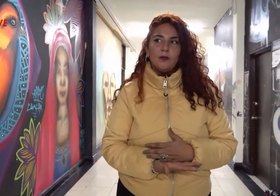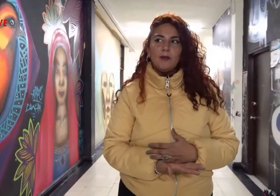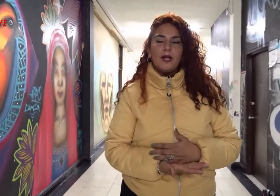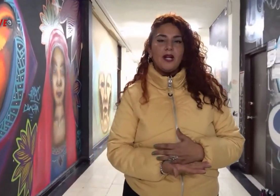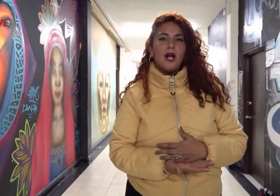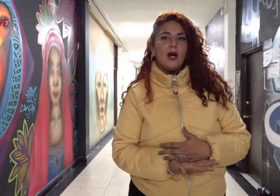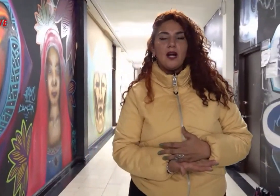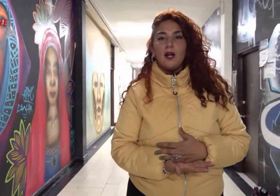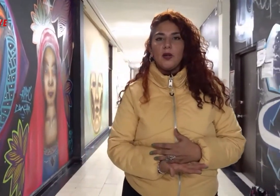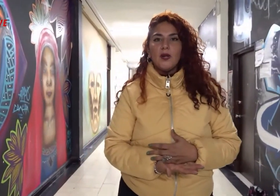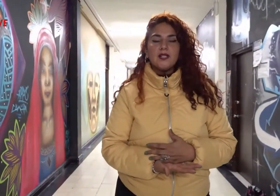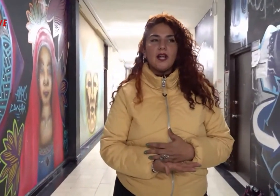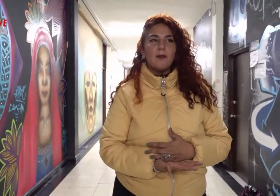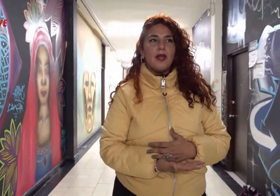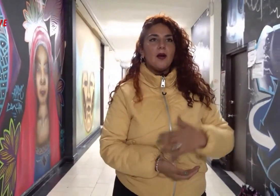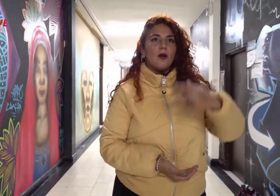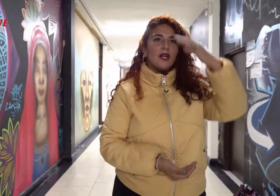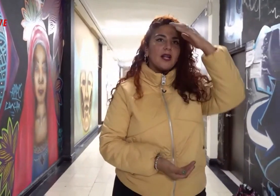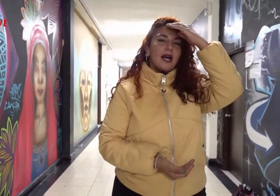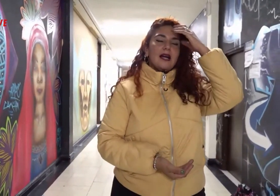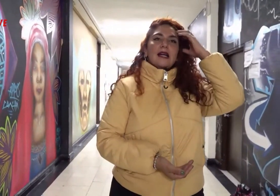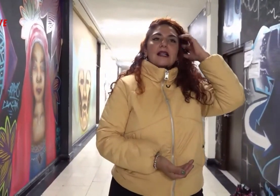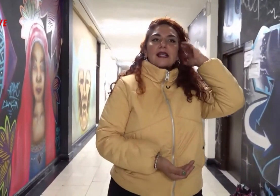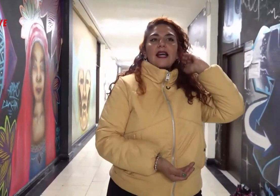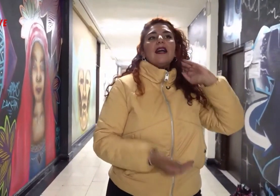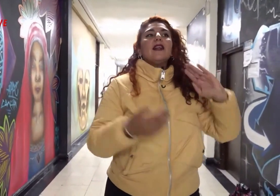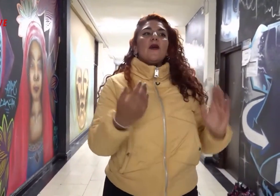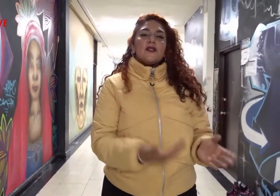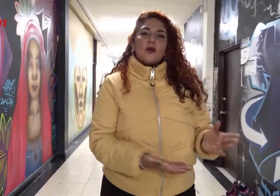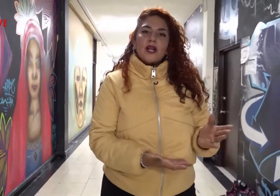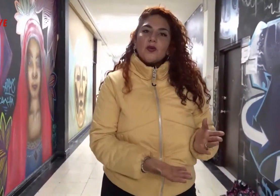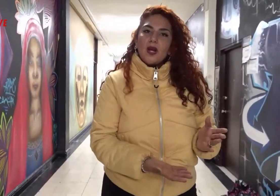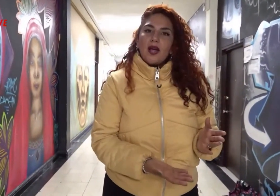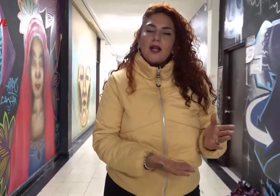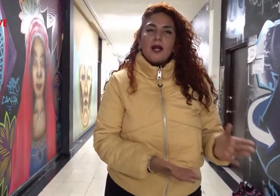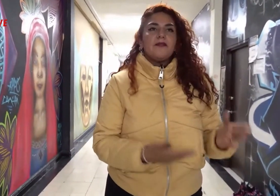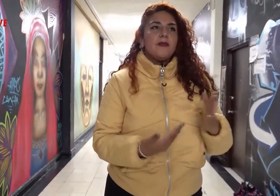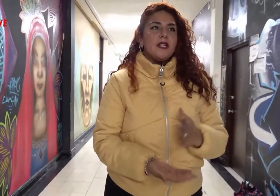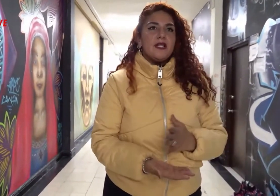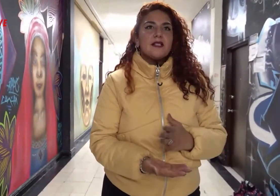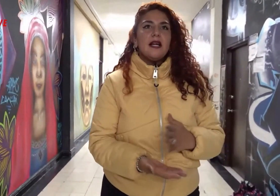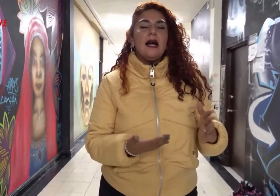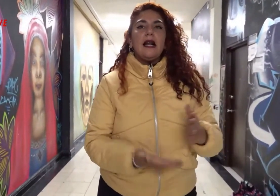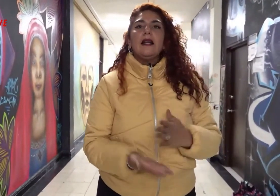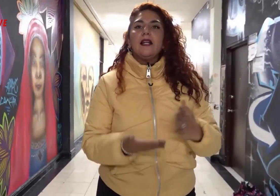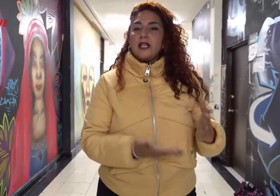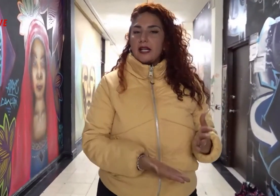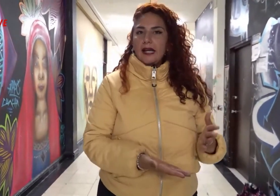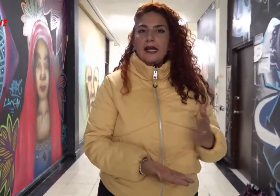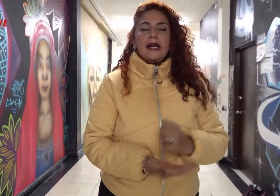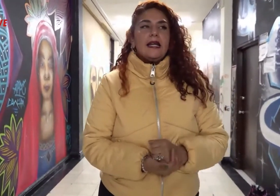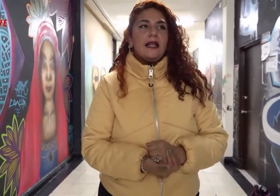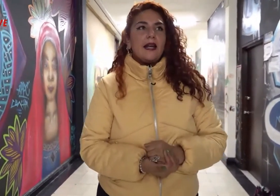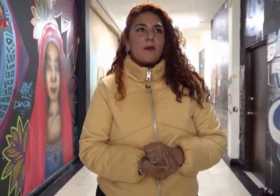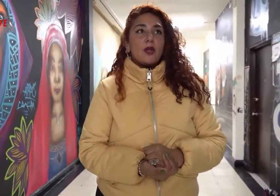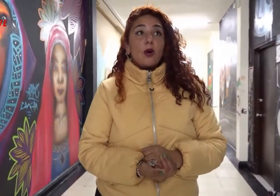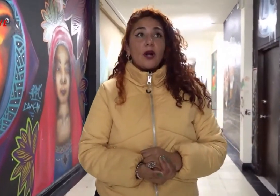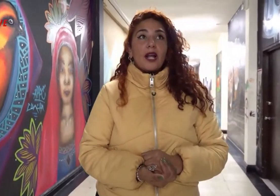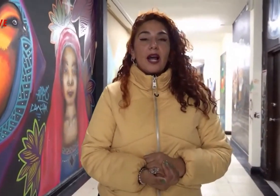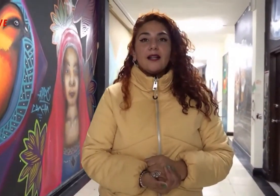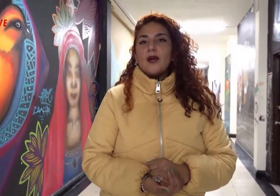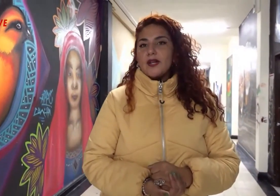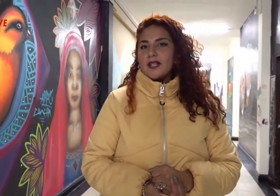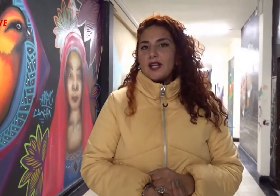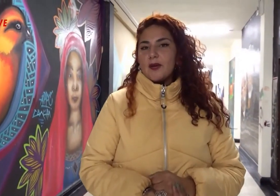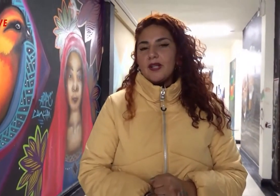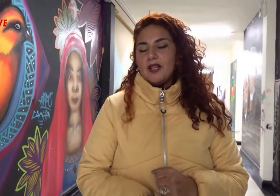estudiando mi pregrado acá en la Universidad Pedagógica, se atravesó una escuela de rap feminista a la que llegué y digamos logré